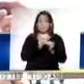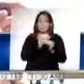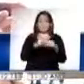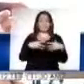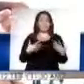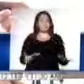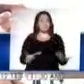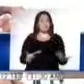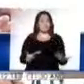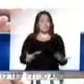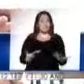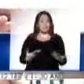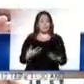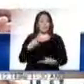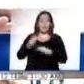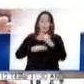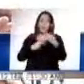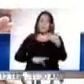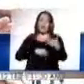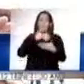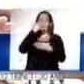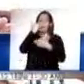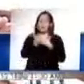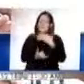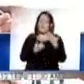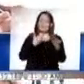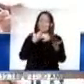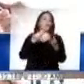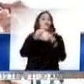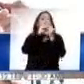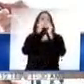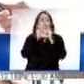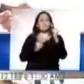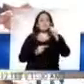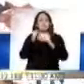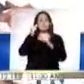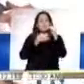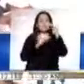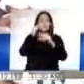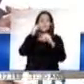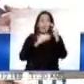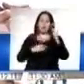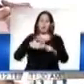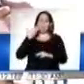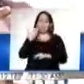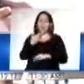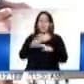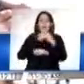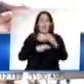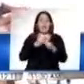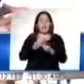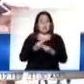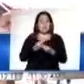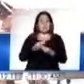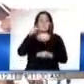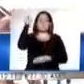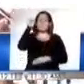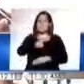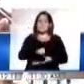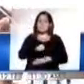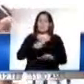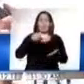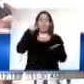bueno, vamos a adelantar proyectos de infraestructura, sin lugar a duda, para poder entonces generar, eso sí,